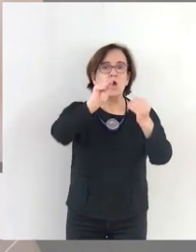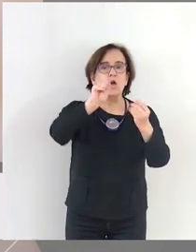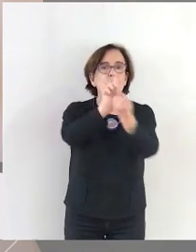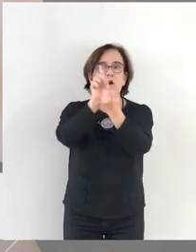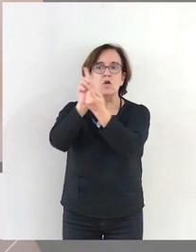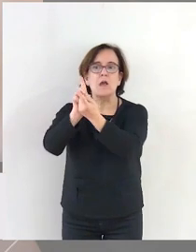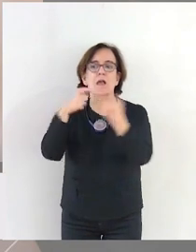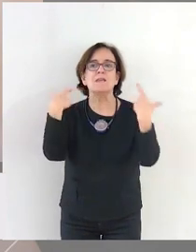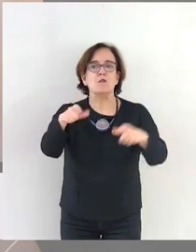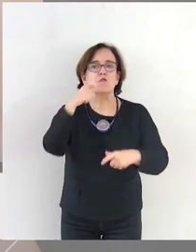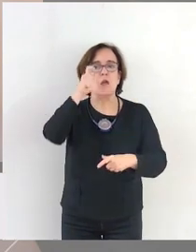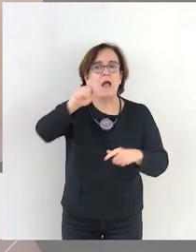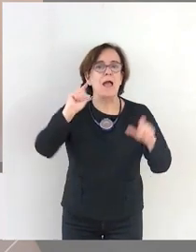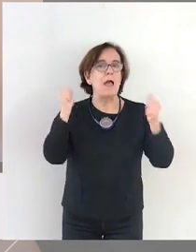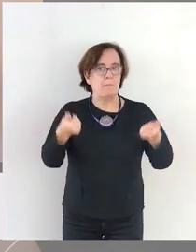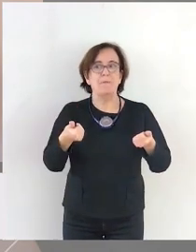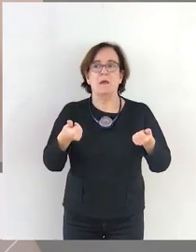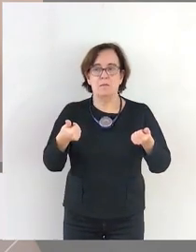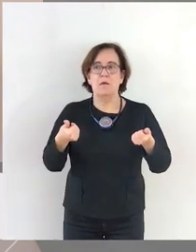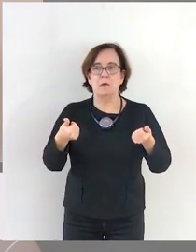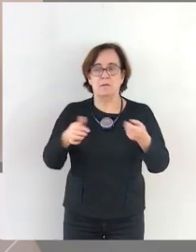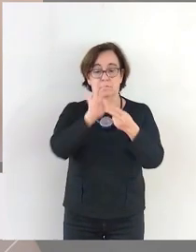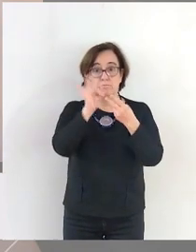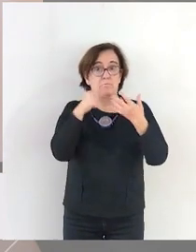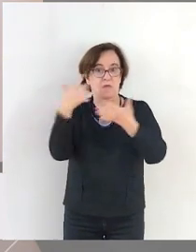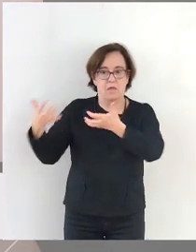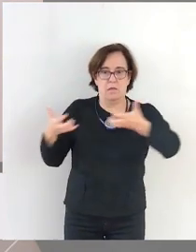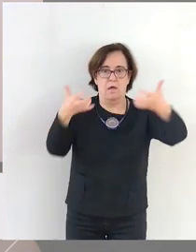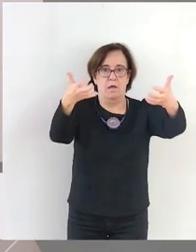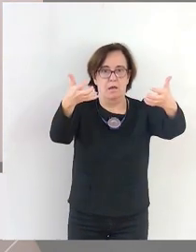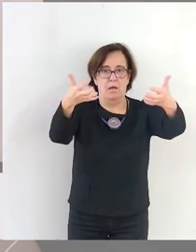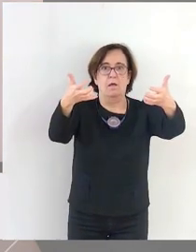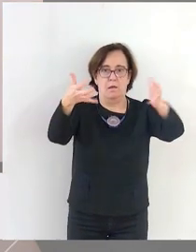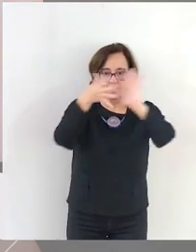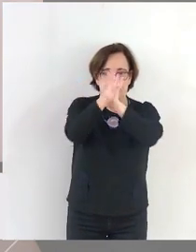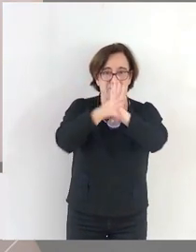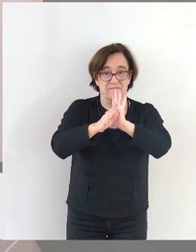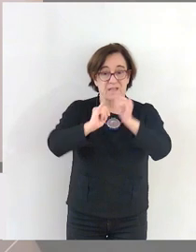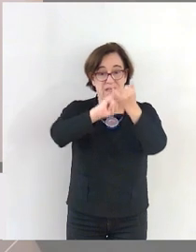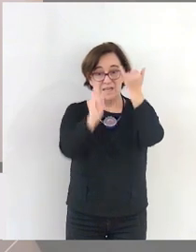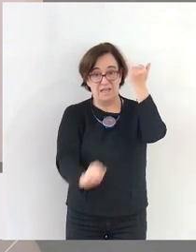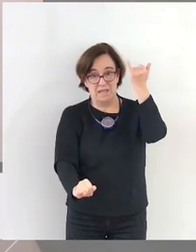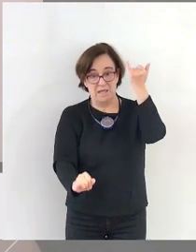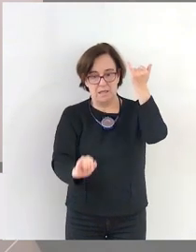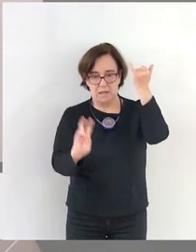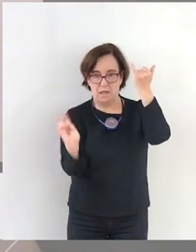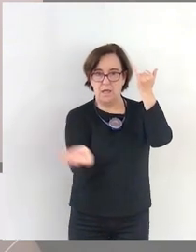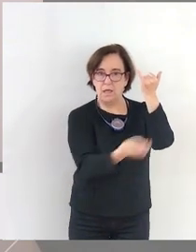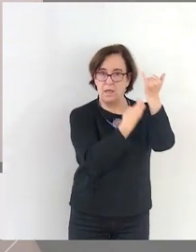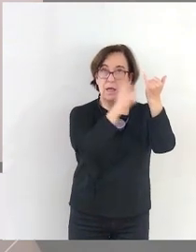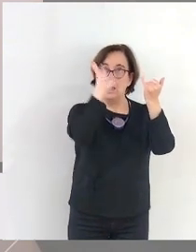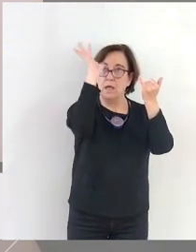sector humanitario comienza con la siguiente afirmación la crisis las crisis